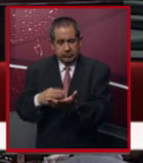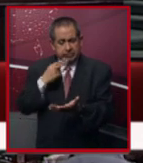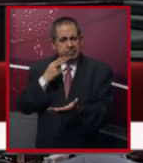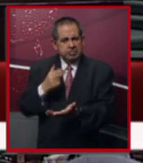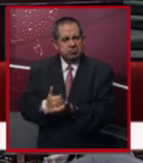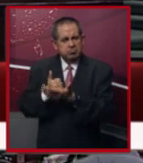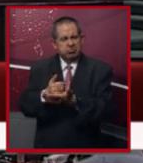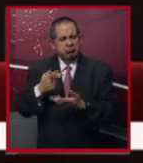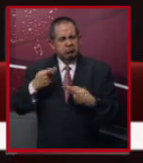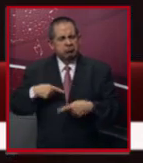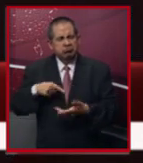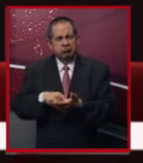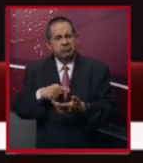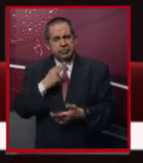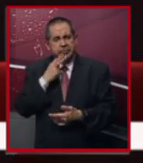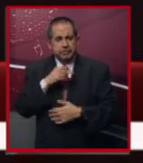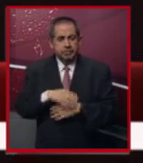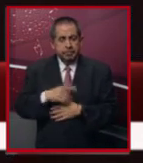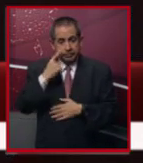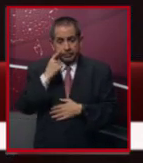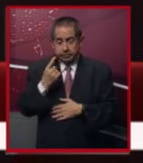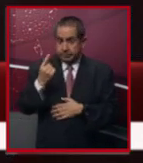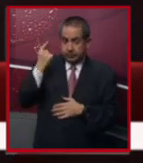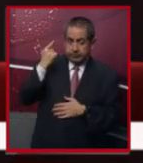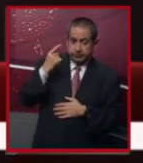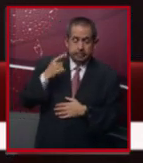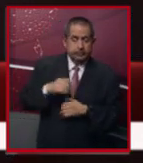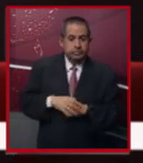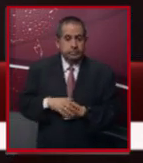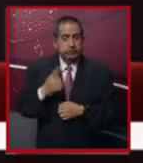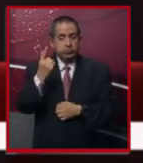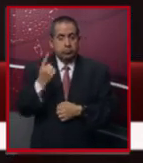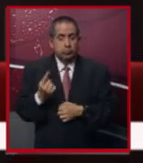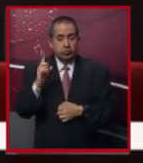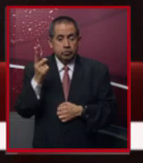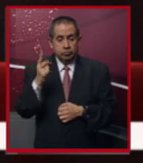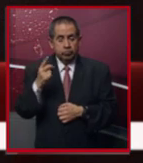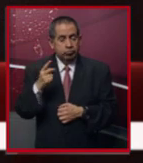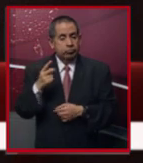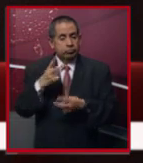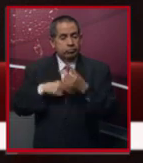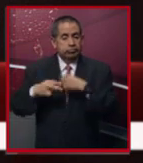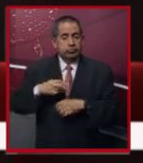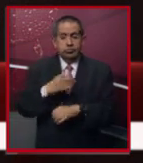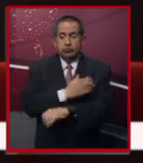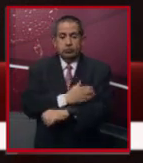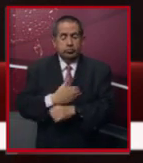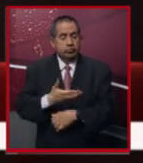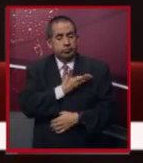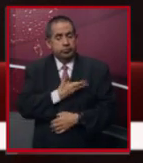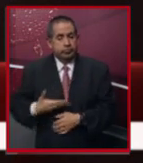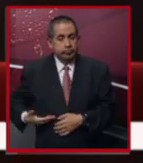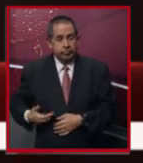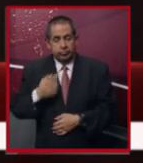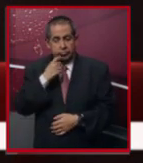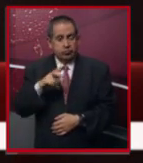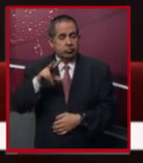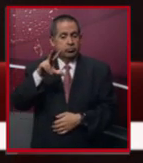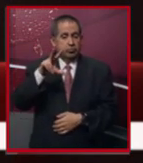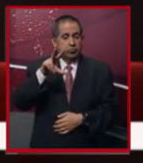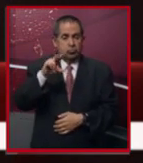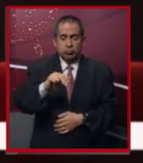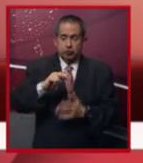para el pueblo de México. Aquí, atrás, el 1 de diciembre, el compañero presidente dijo: no me voy